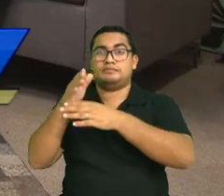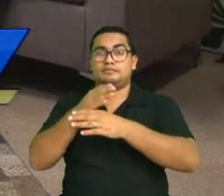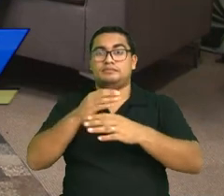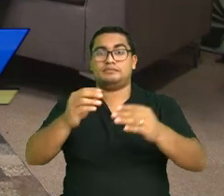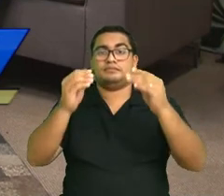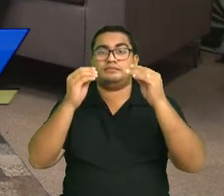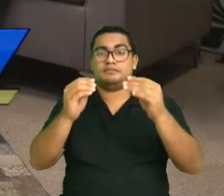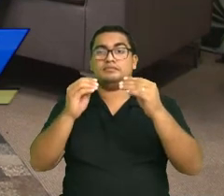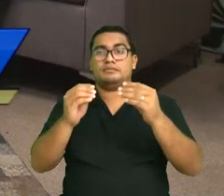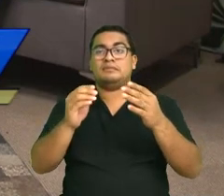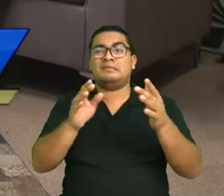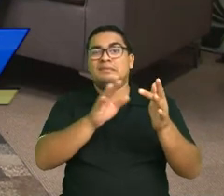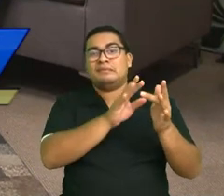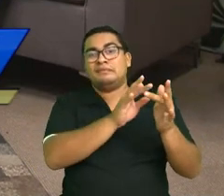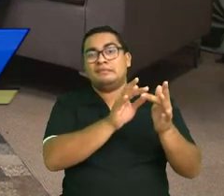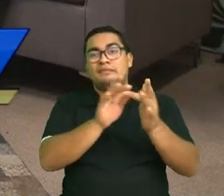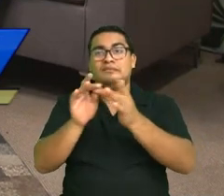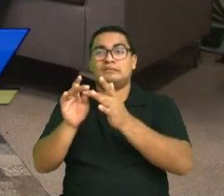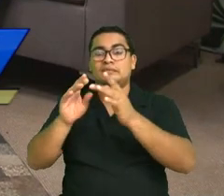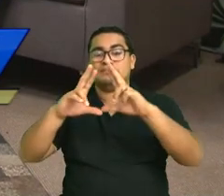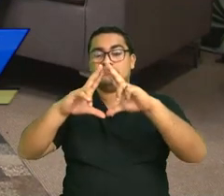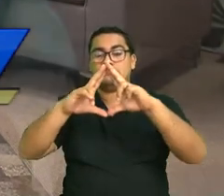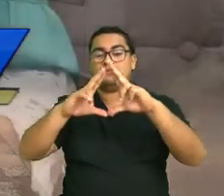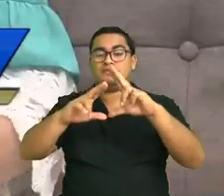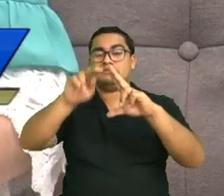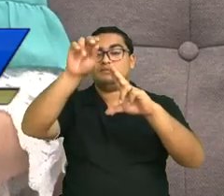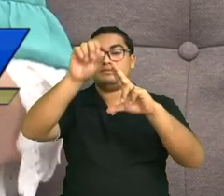el país, incluyendo Caribe Norte y Caribe Sur,